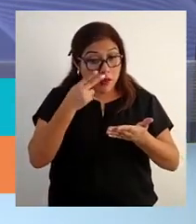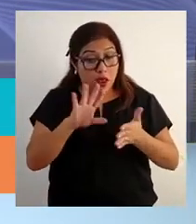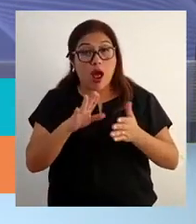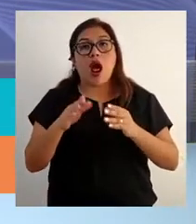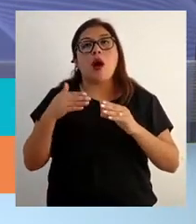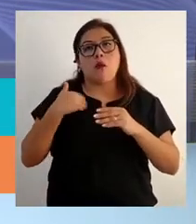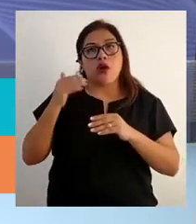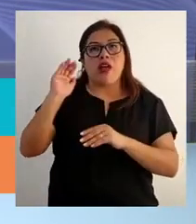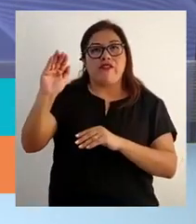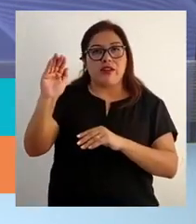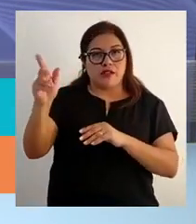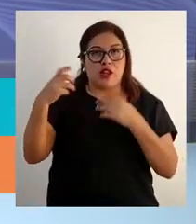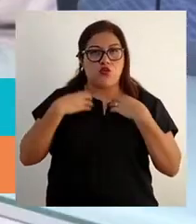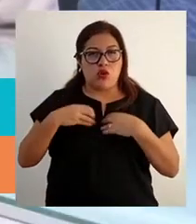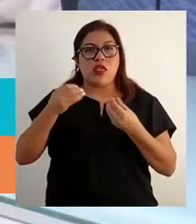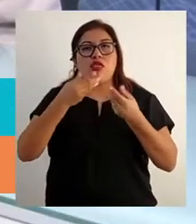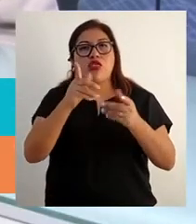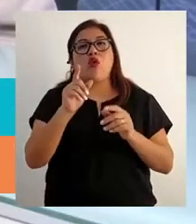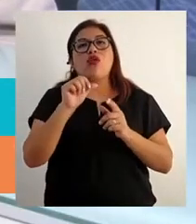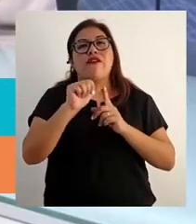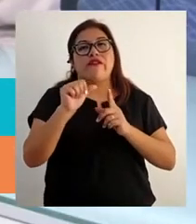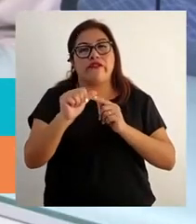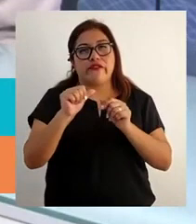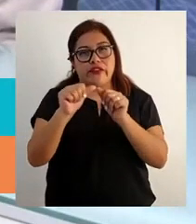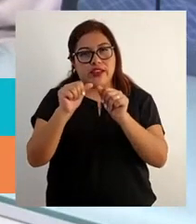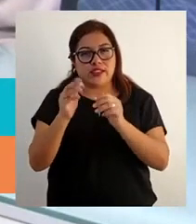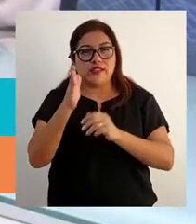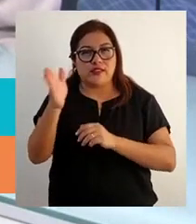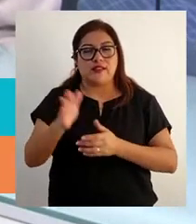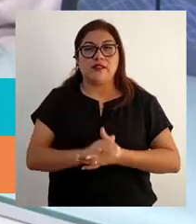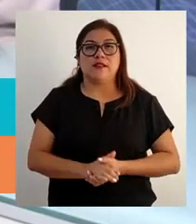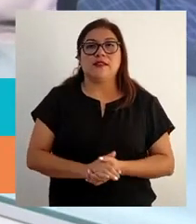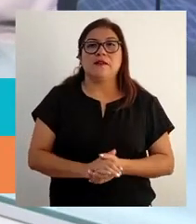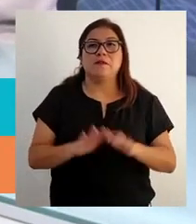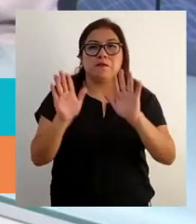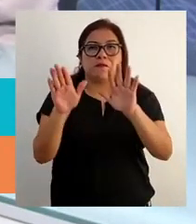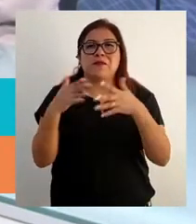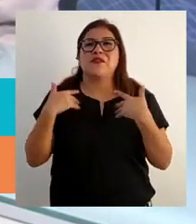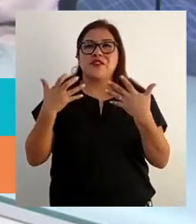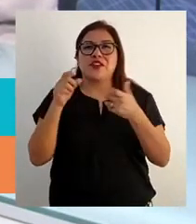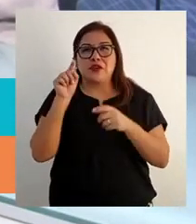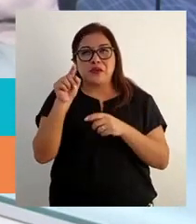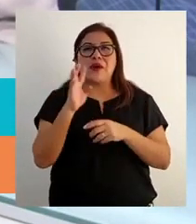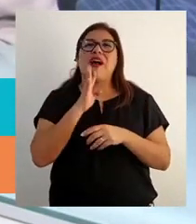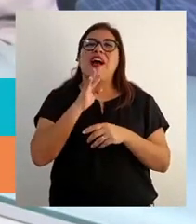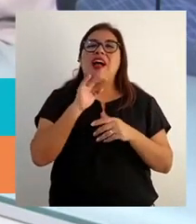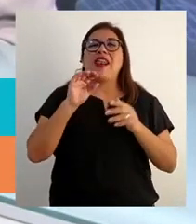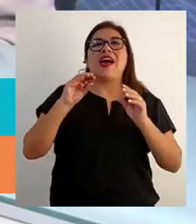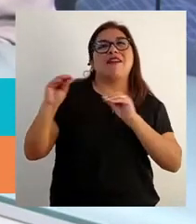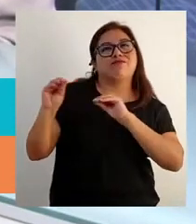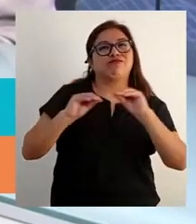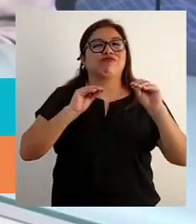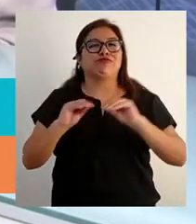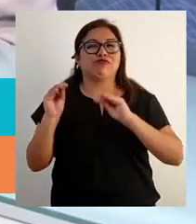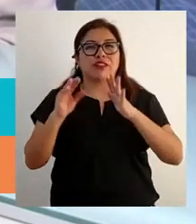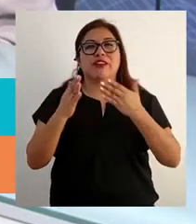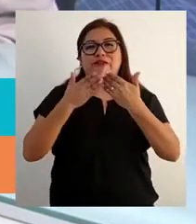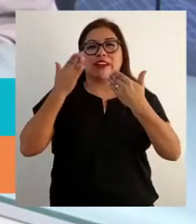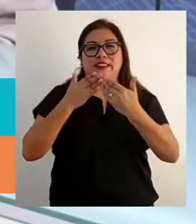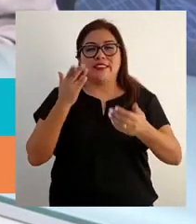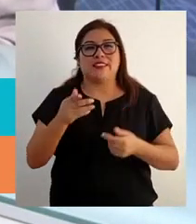cómo puede acceder? A ver, yo quisiera que sea muy didáctica en este tema, porque le aseguro que es un tema